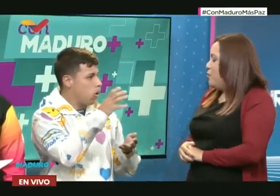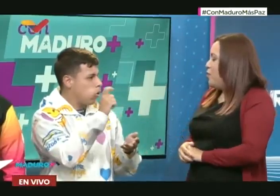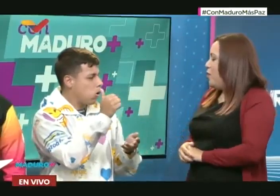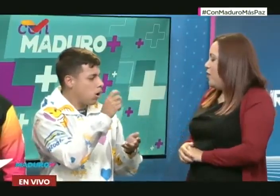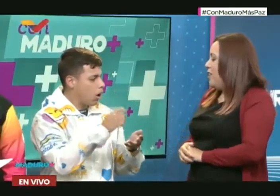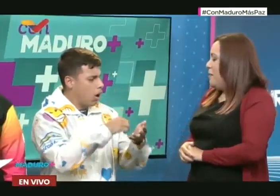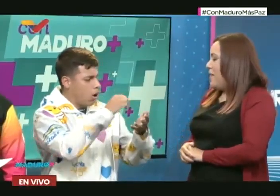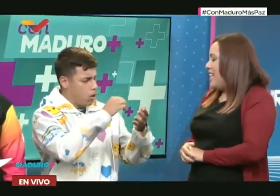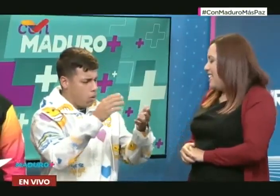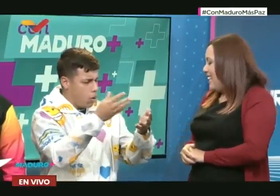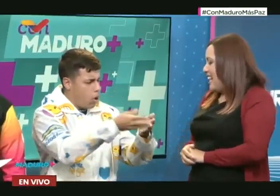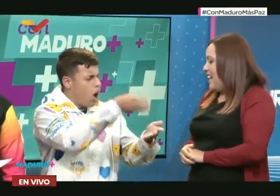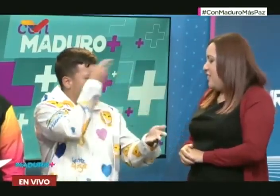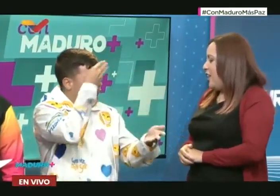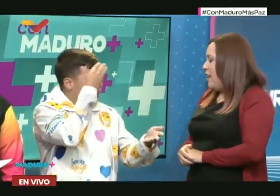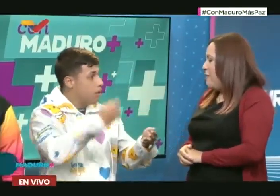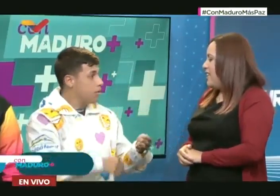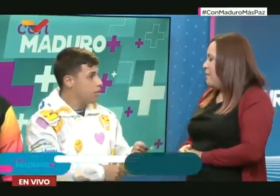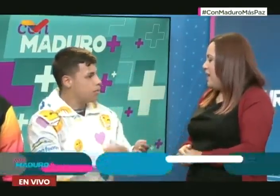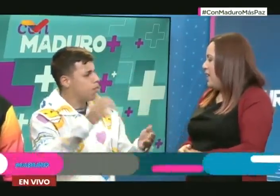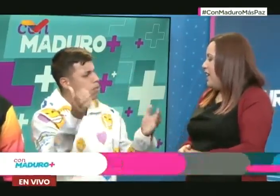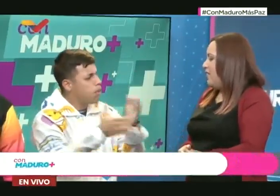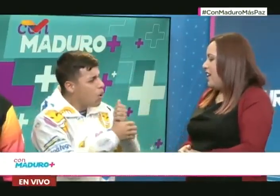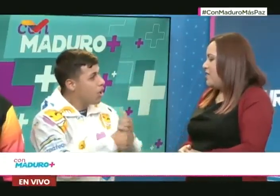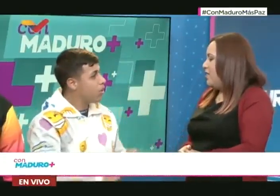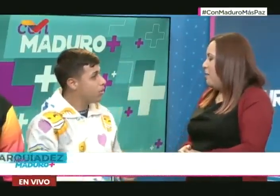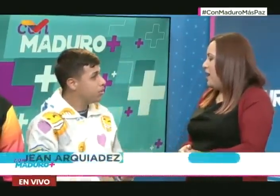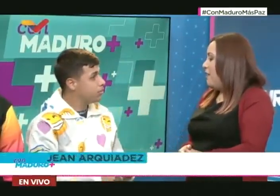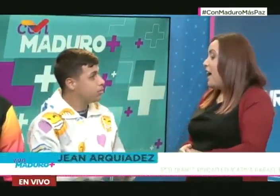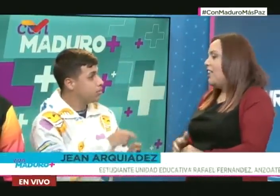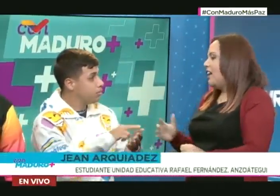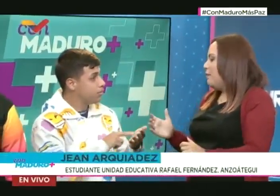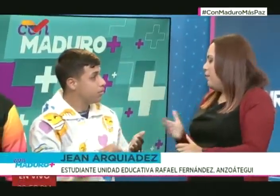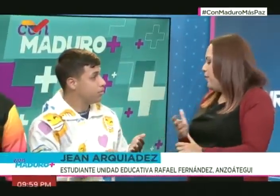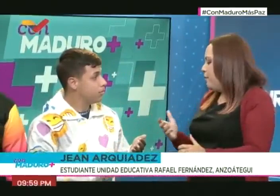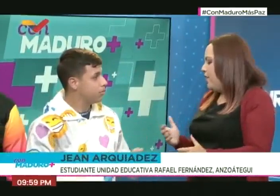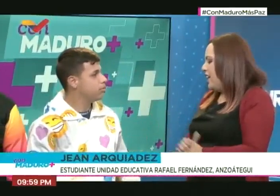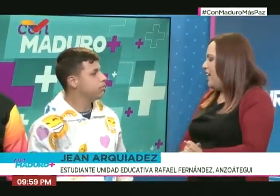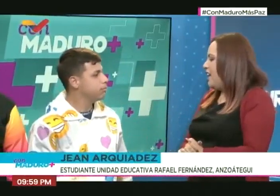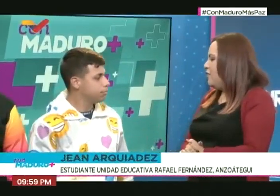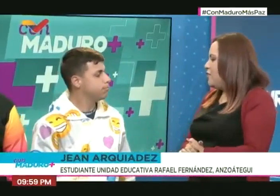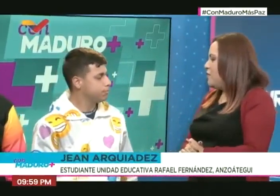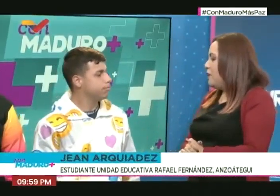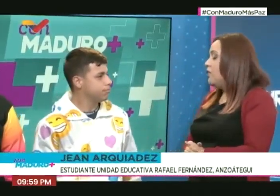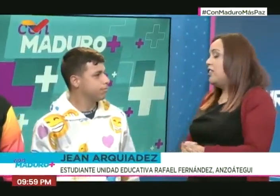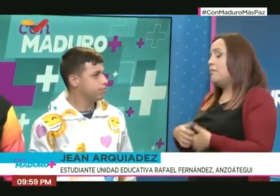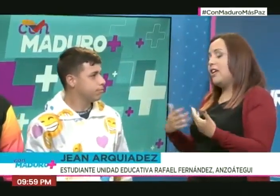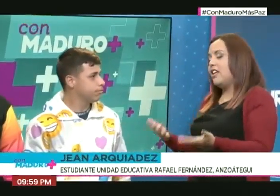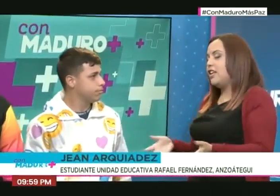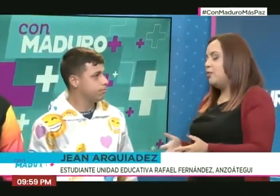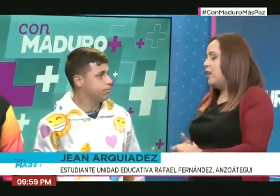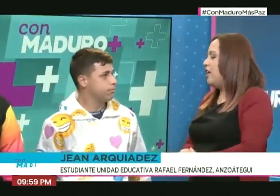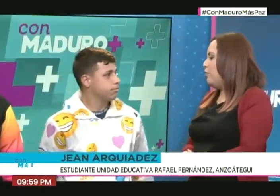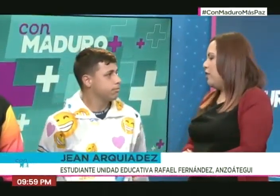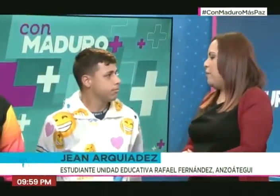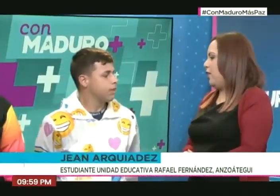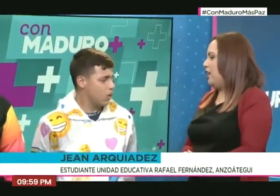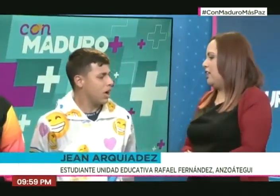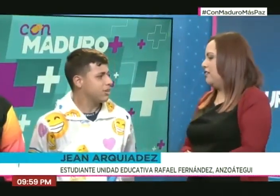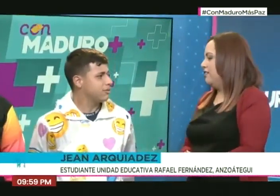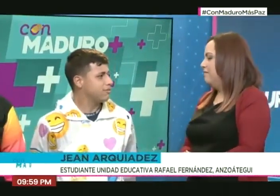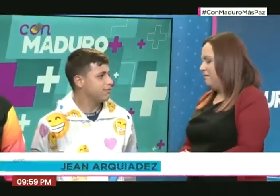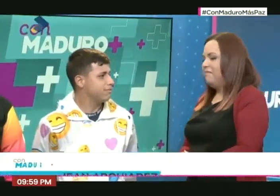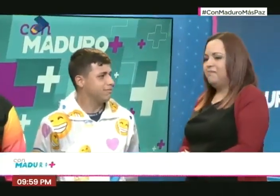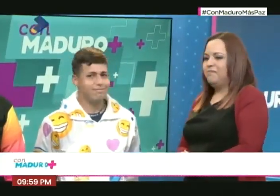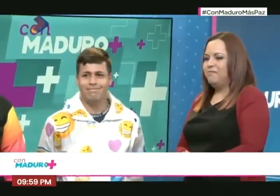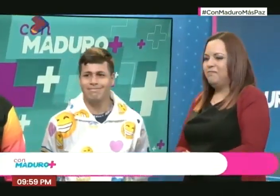Estudiar mucho, practicar lo que es matemática, lo que son las palabras, hasta que por fin pude adquirir el conocimiento, también la lectura, que es muy